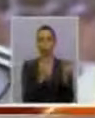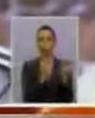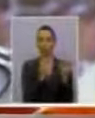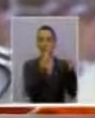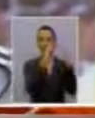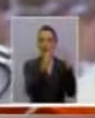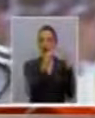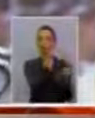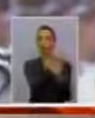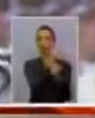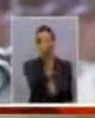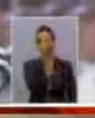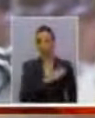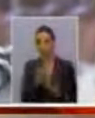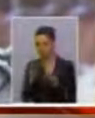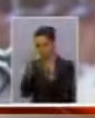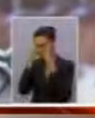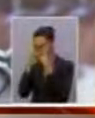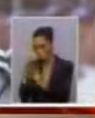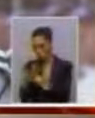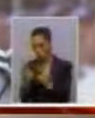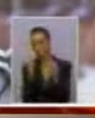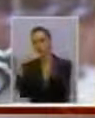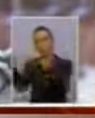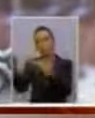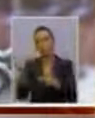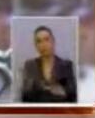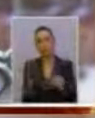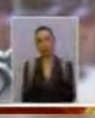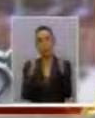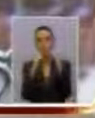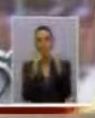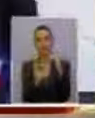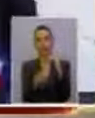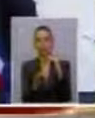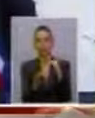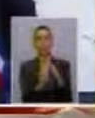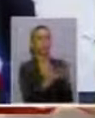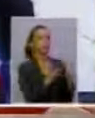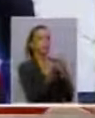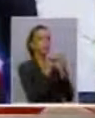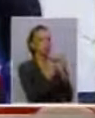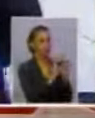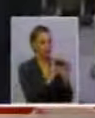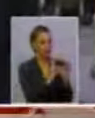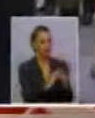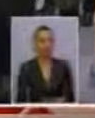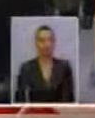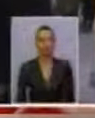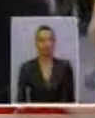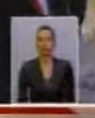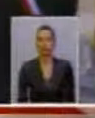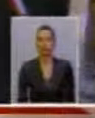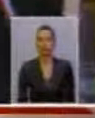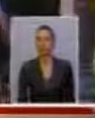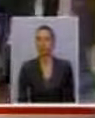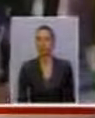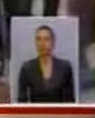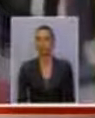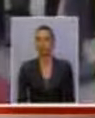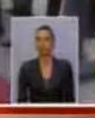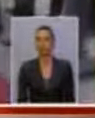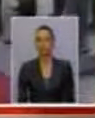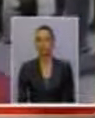en términos macroeconómicos, pero si nota que cuánto le llega a los sectores medios, cuánto le llega a los sectores populares